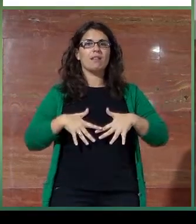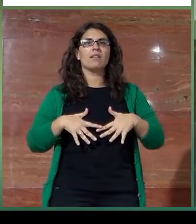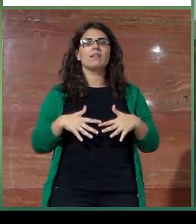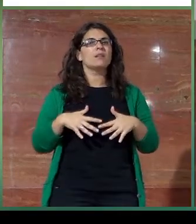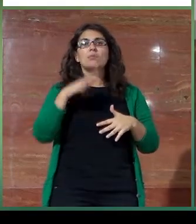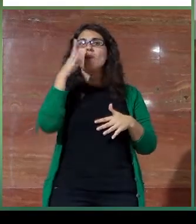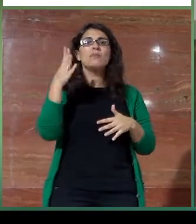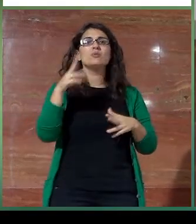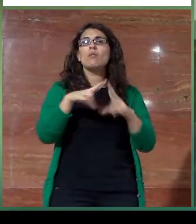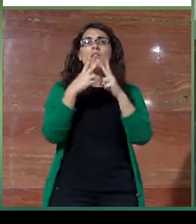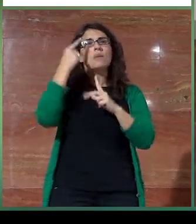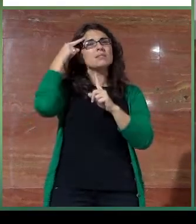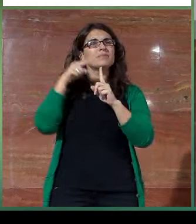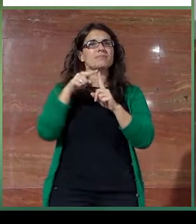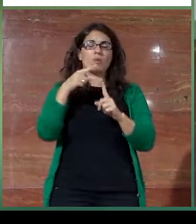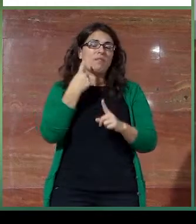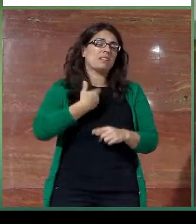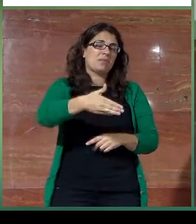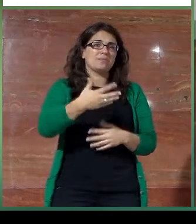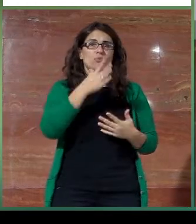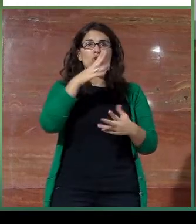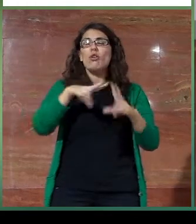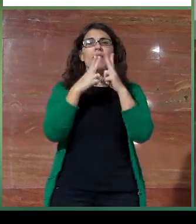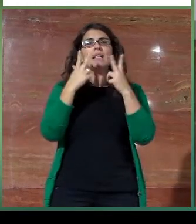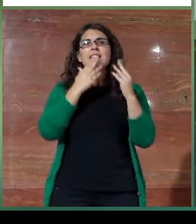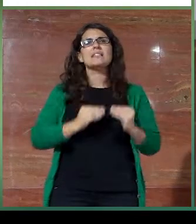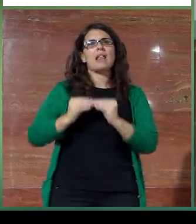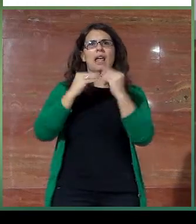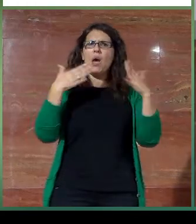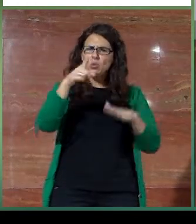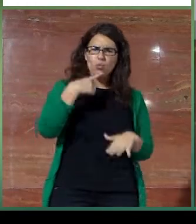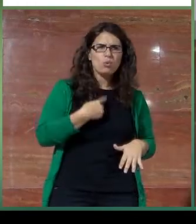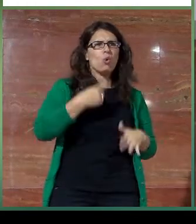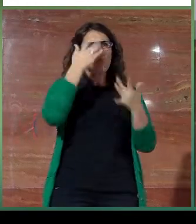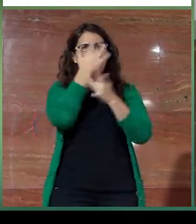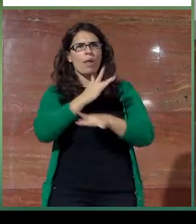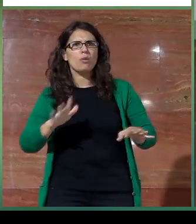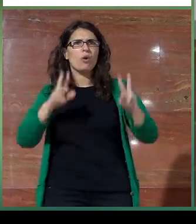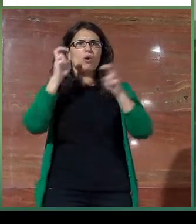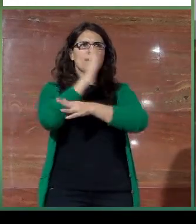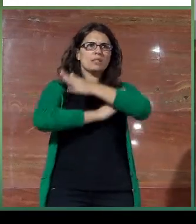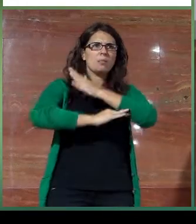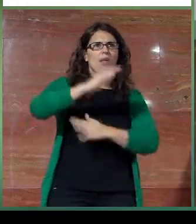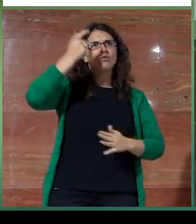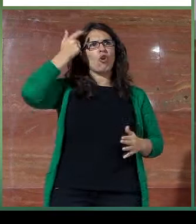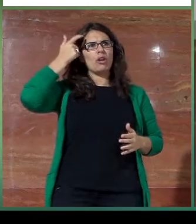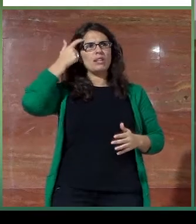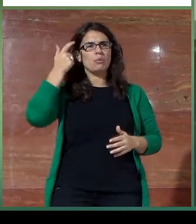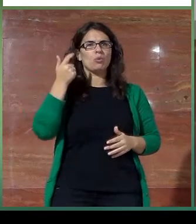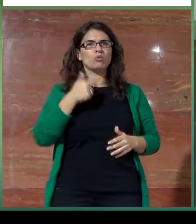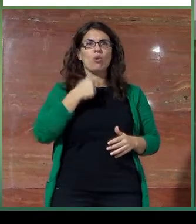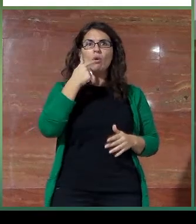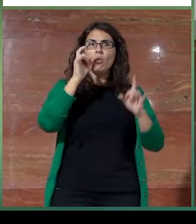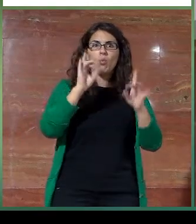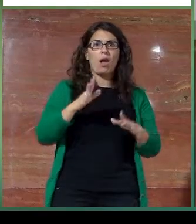es estándar, aunque tú digas que hay una gran concienciación con los discapacitados cognitivos, yo digo, igual que con